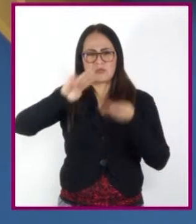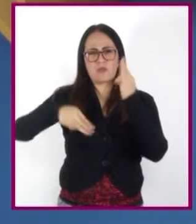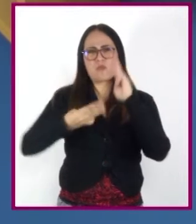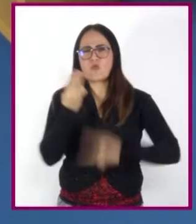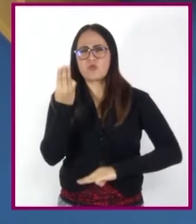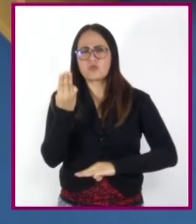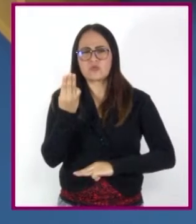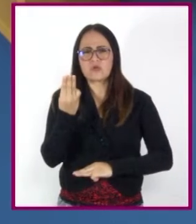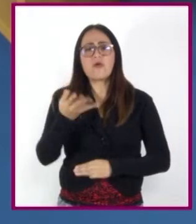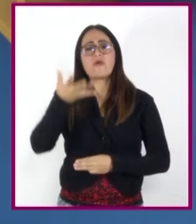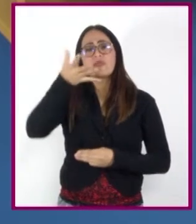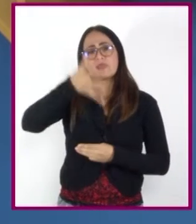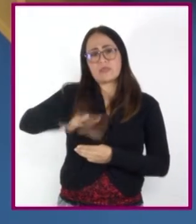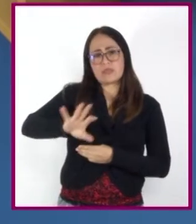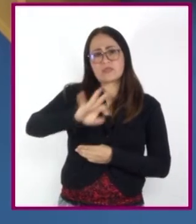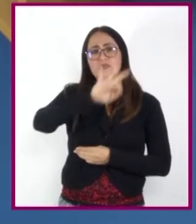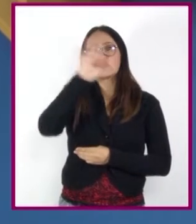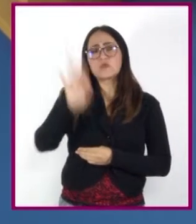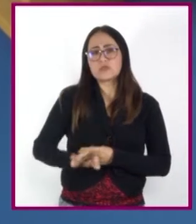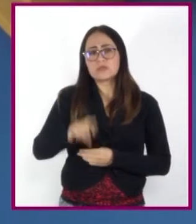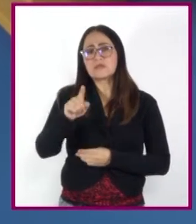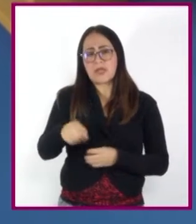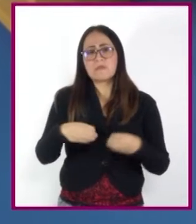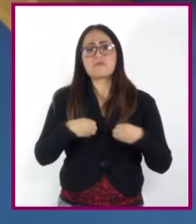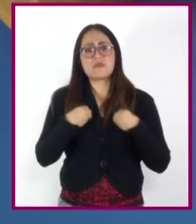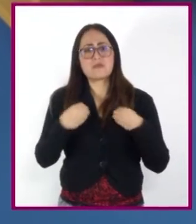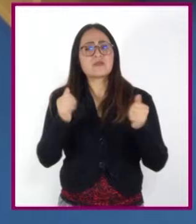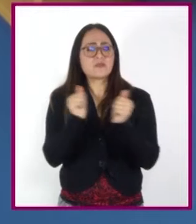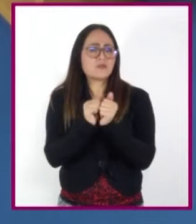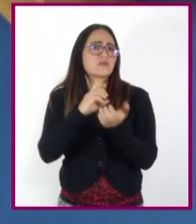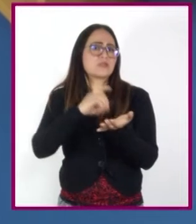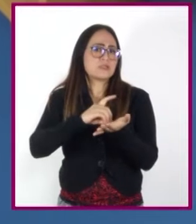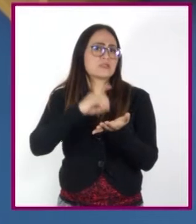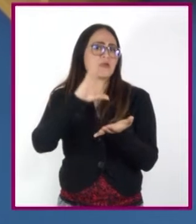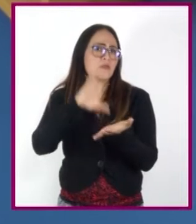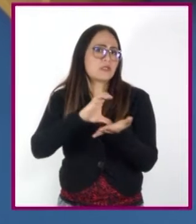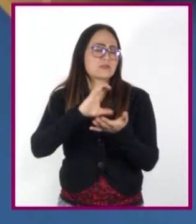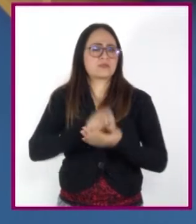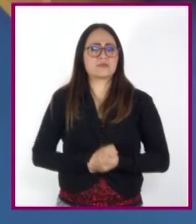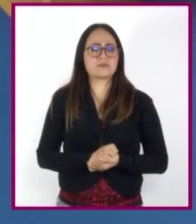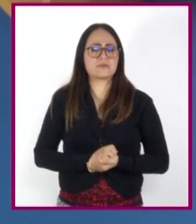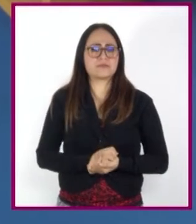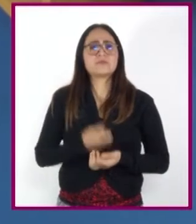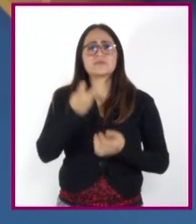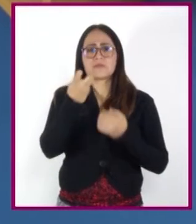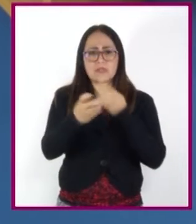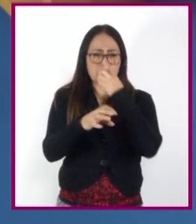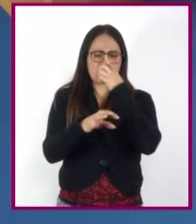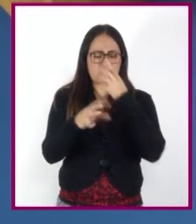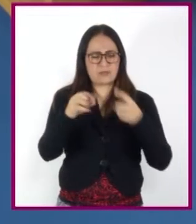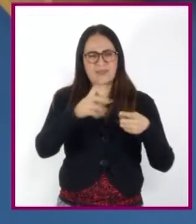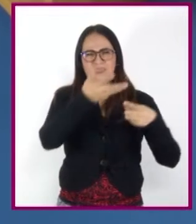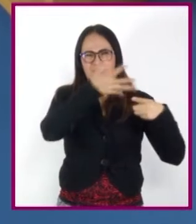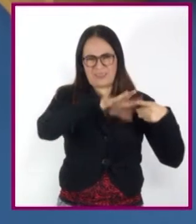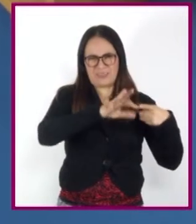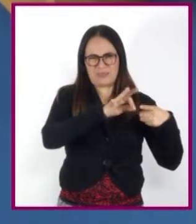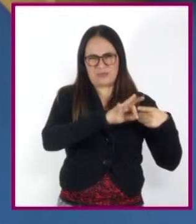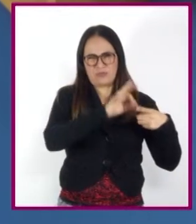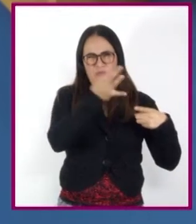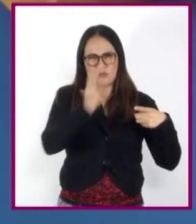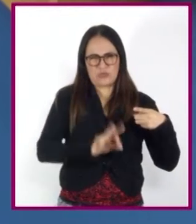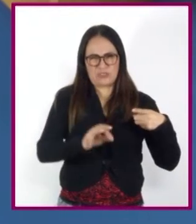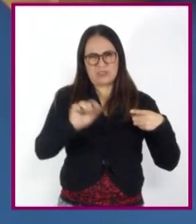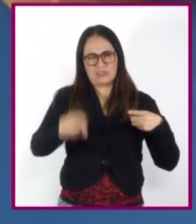el 10% que viven con algún tipo de discapacidad y de este, el 80% de las personas